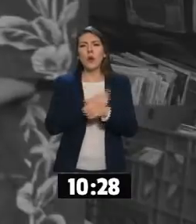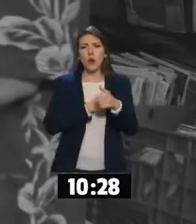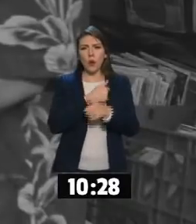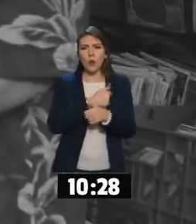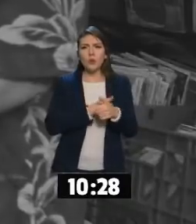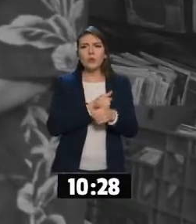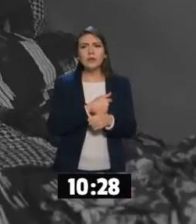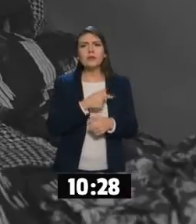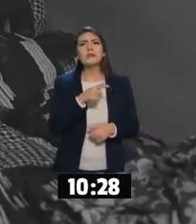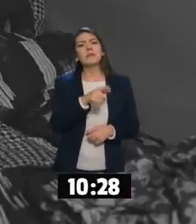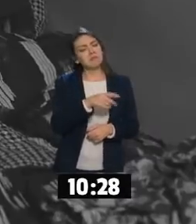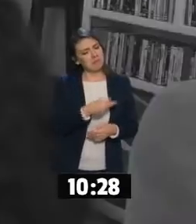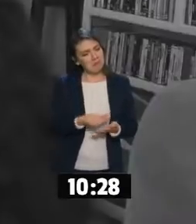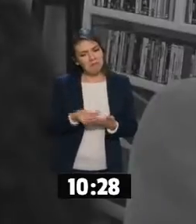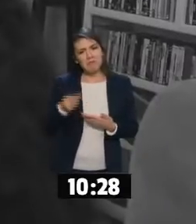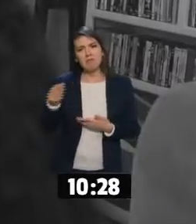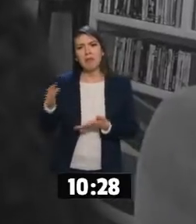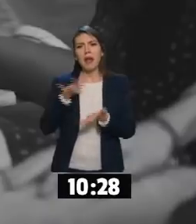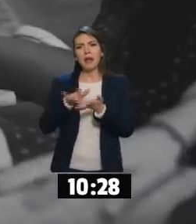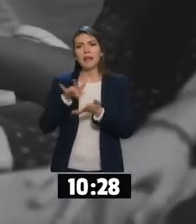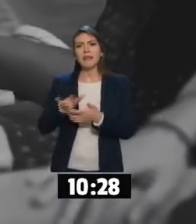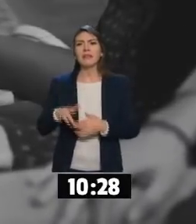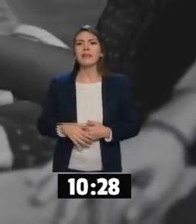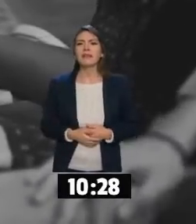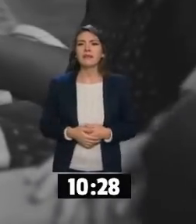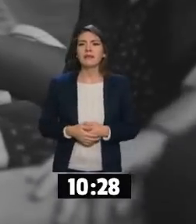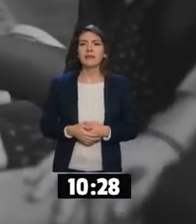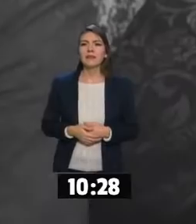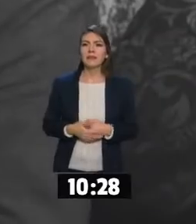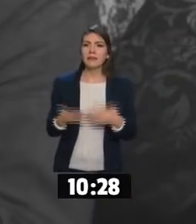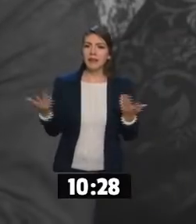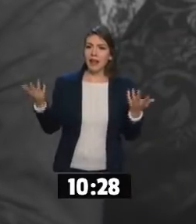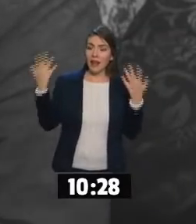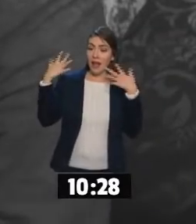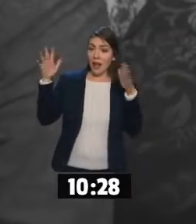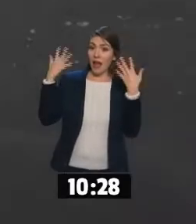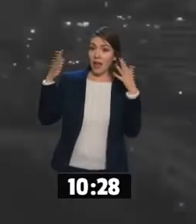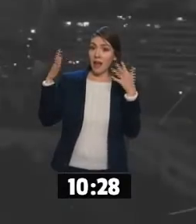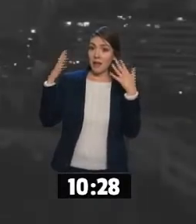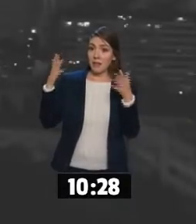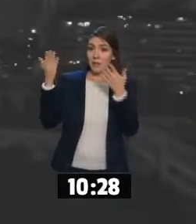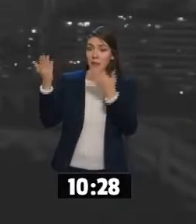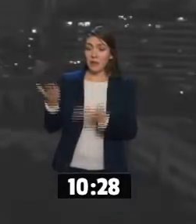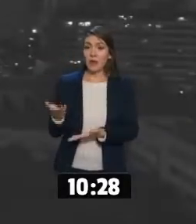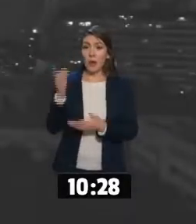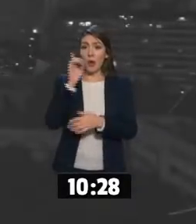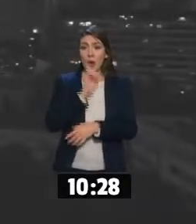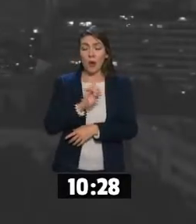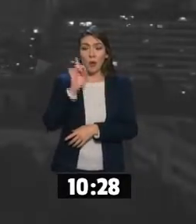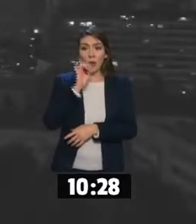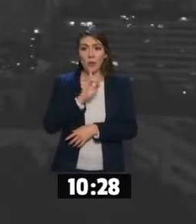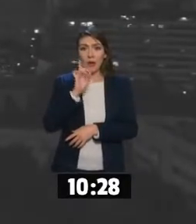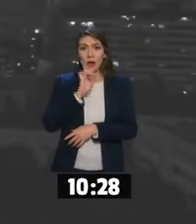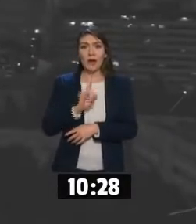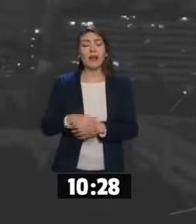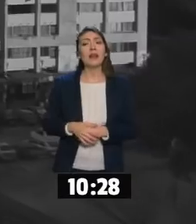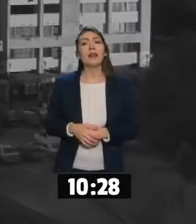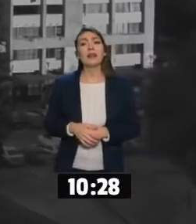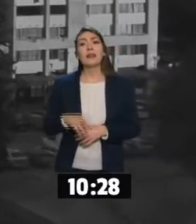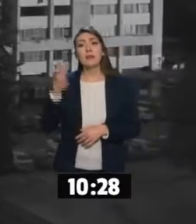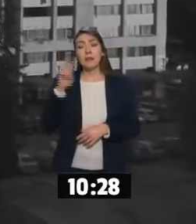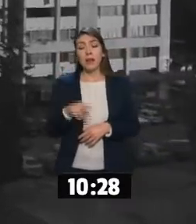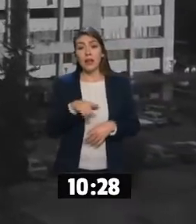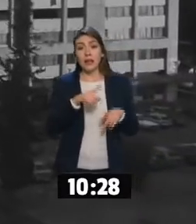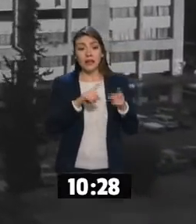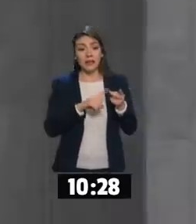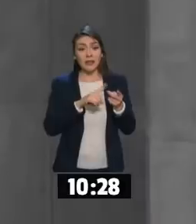dijo, ahí está. Un aplauso a esta mujer. El mundo es de los aventados, Chihuahua.